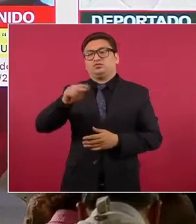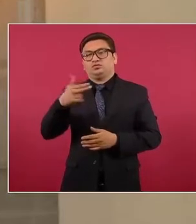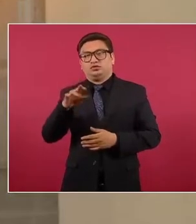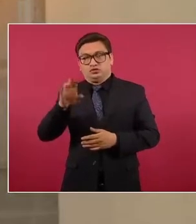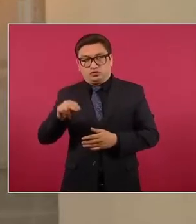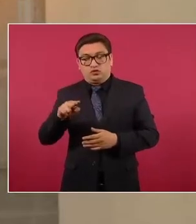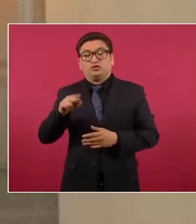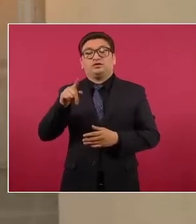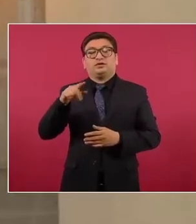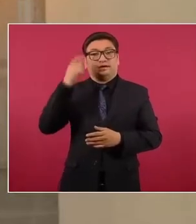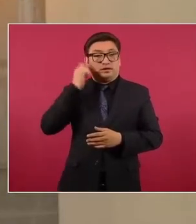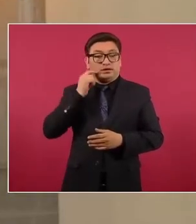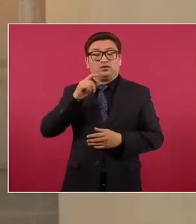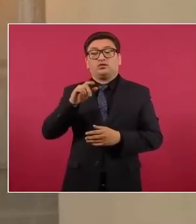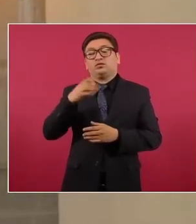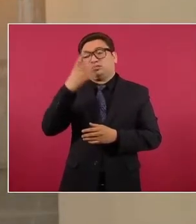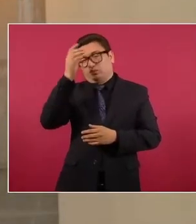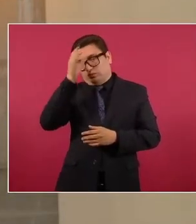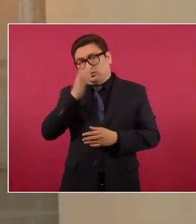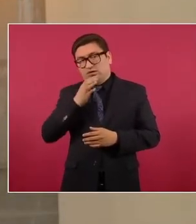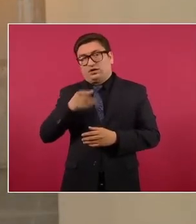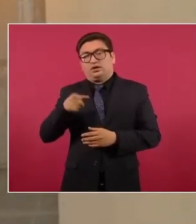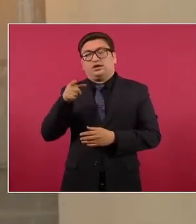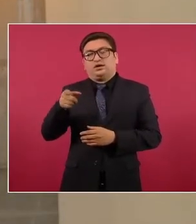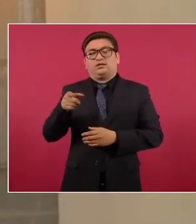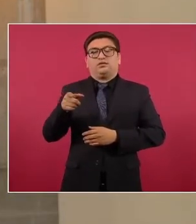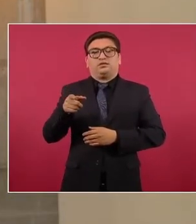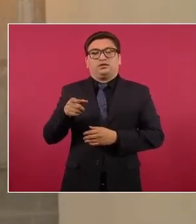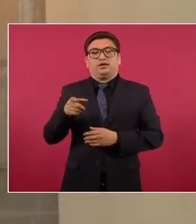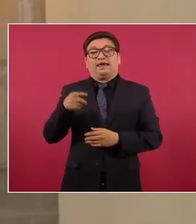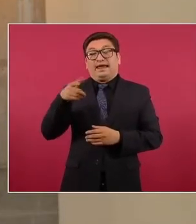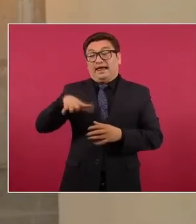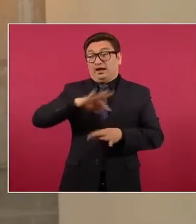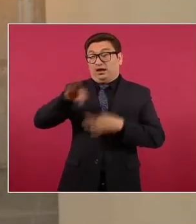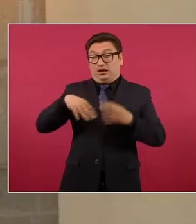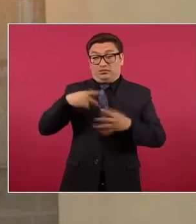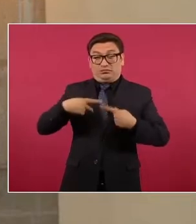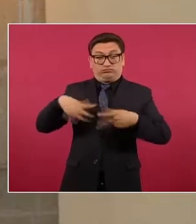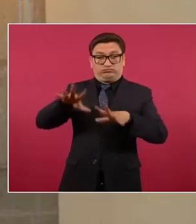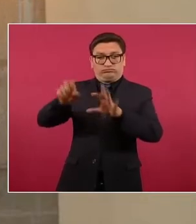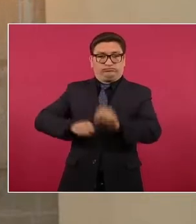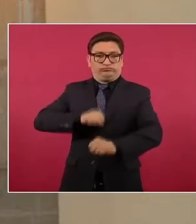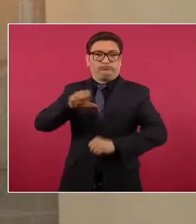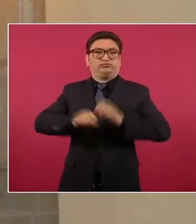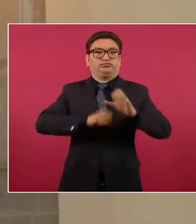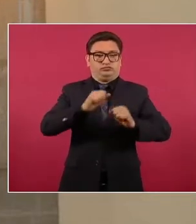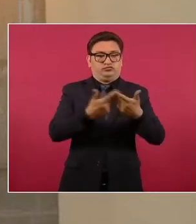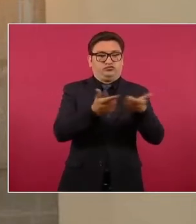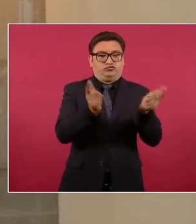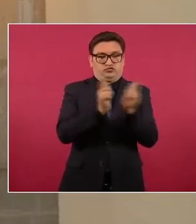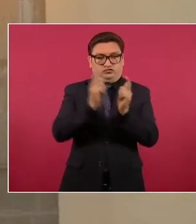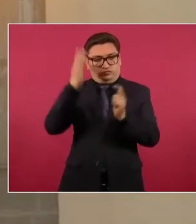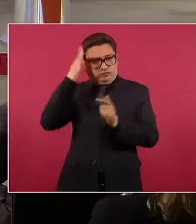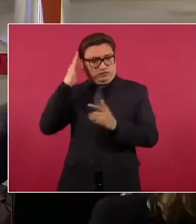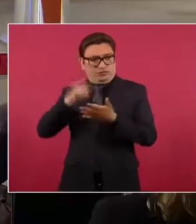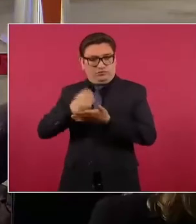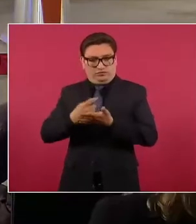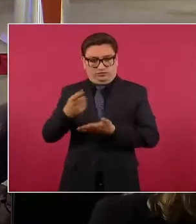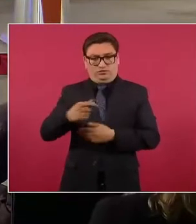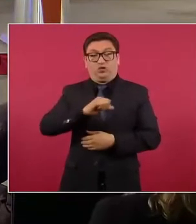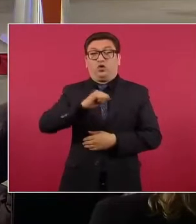Guerrero. Coahuila ya está detenido, son todos los líderes criminales de los carteles de Tamaulipas. Siguiente.